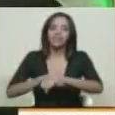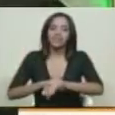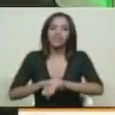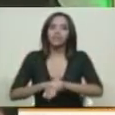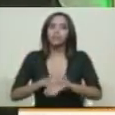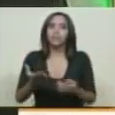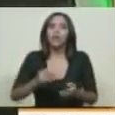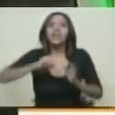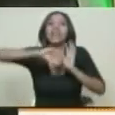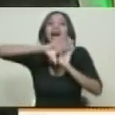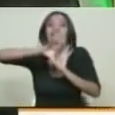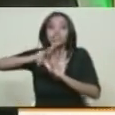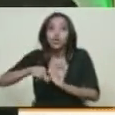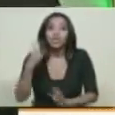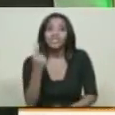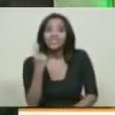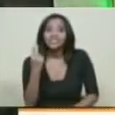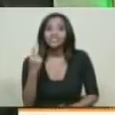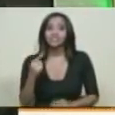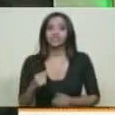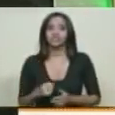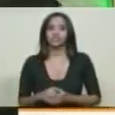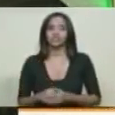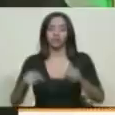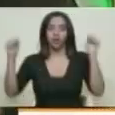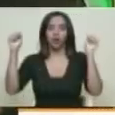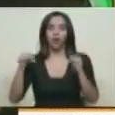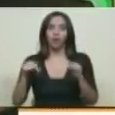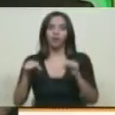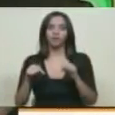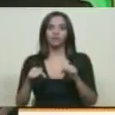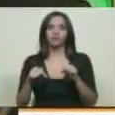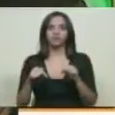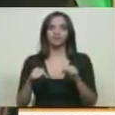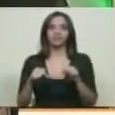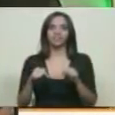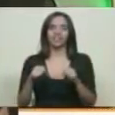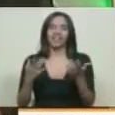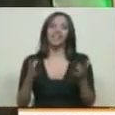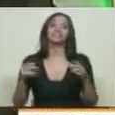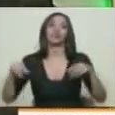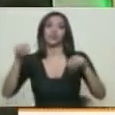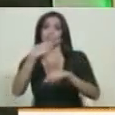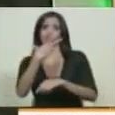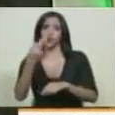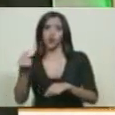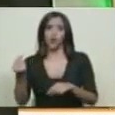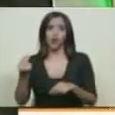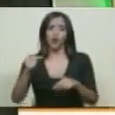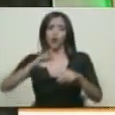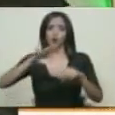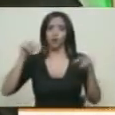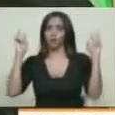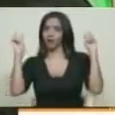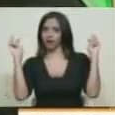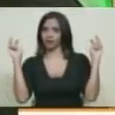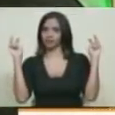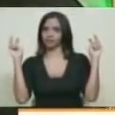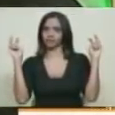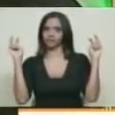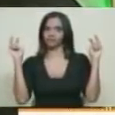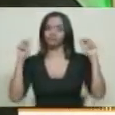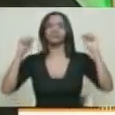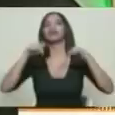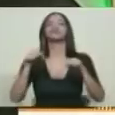por ladrones. ¡Uy! O sea, esos son los que no iban a robar. Y eso con una justicia